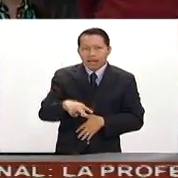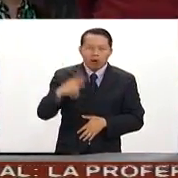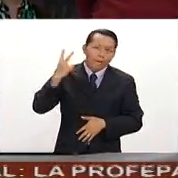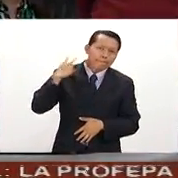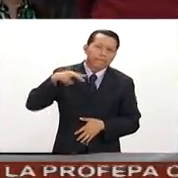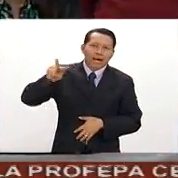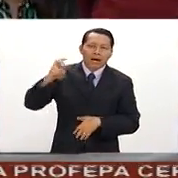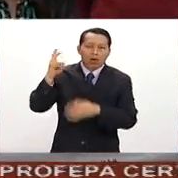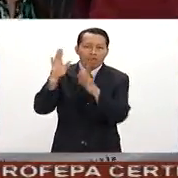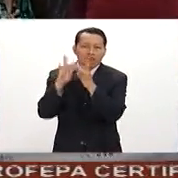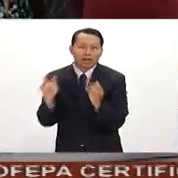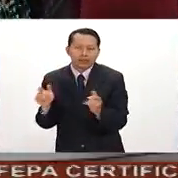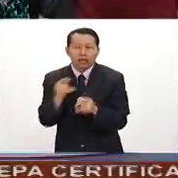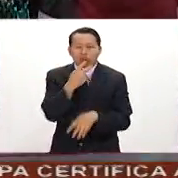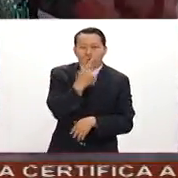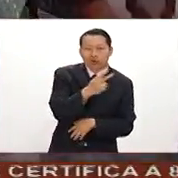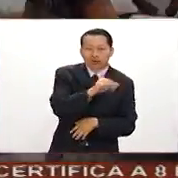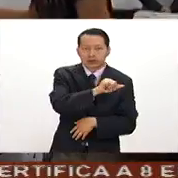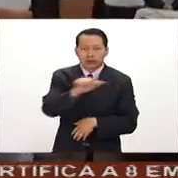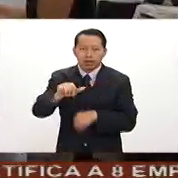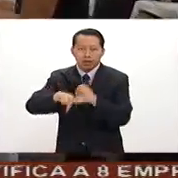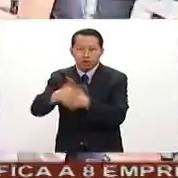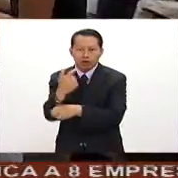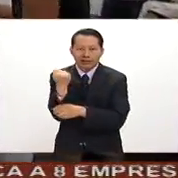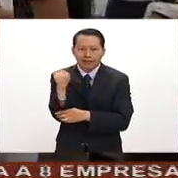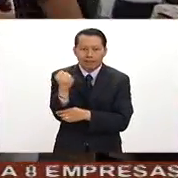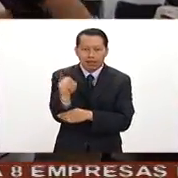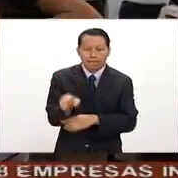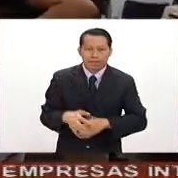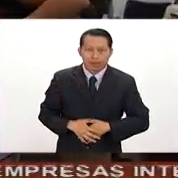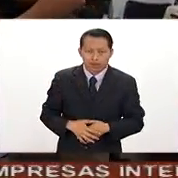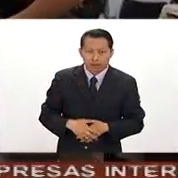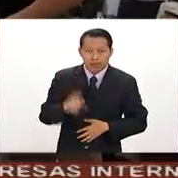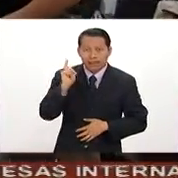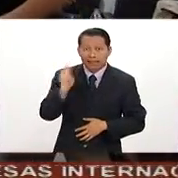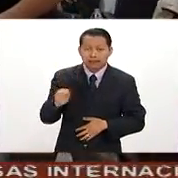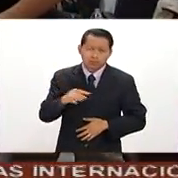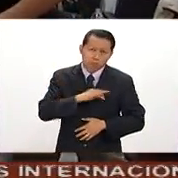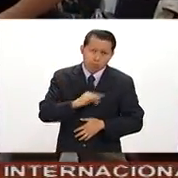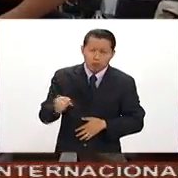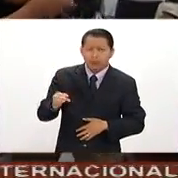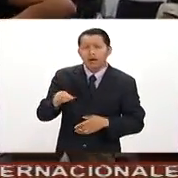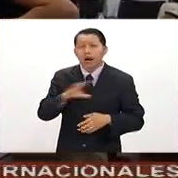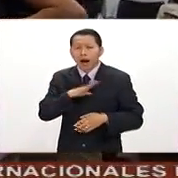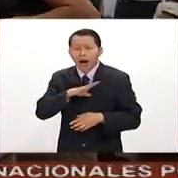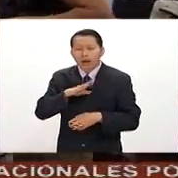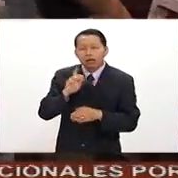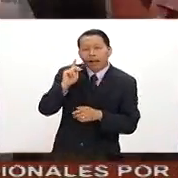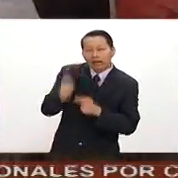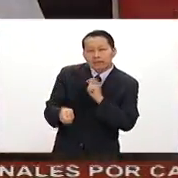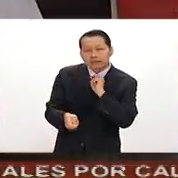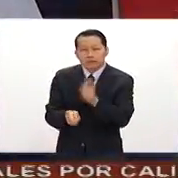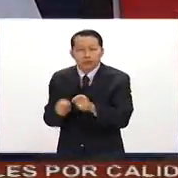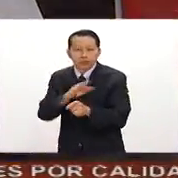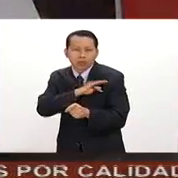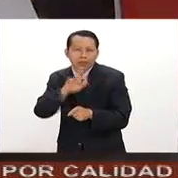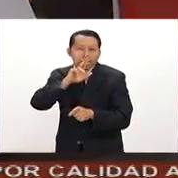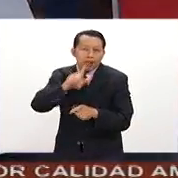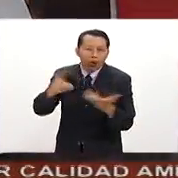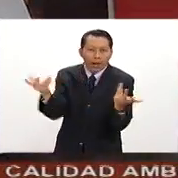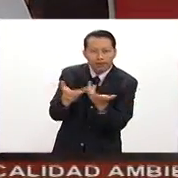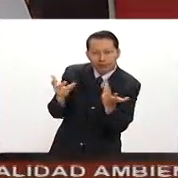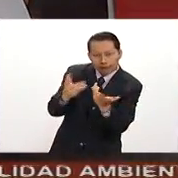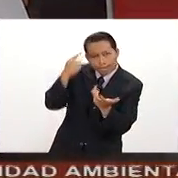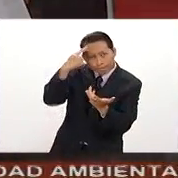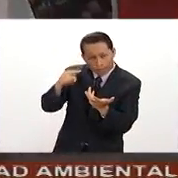a esta nación del 2 al 12 de septiembre. Lograron intercambiar y conocer las mejores prácticas para